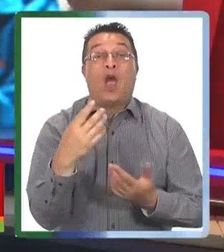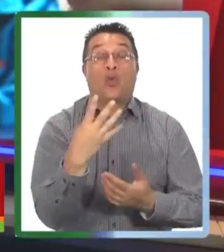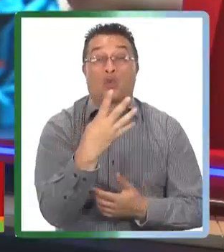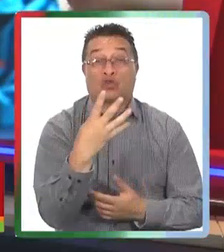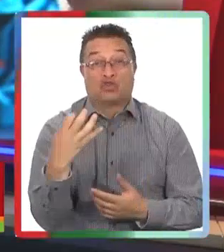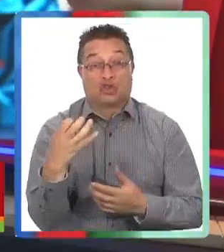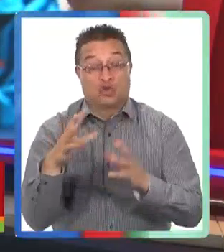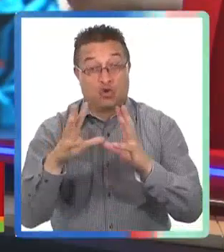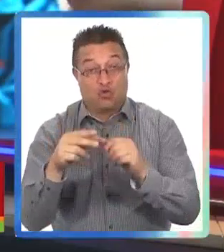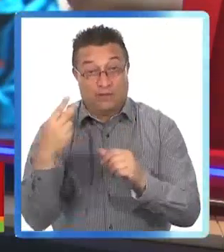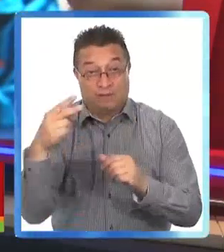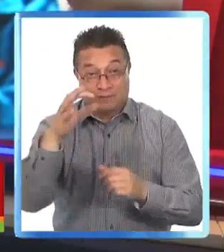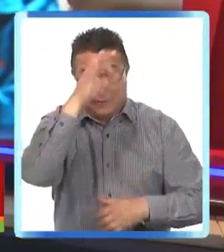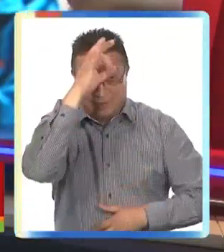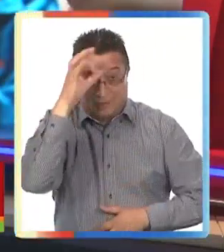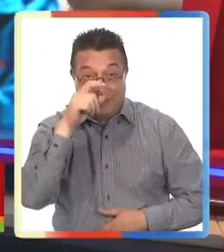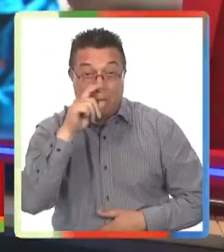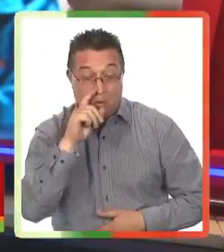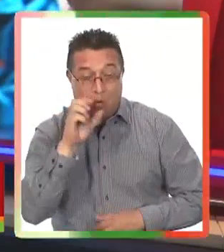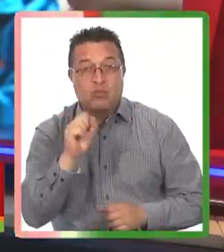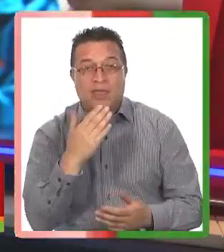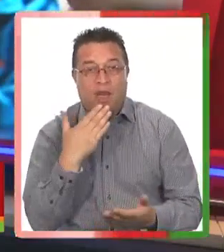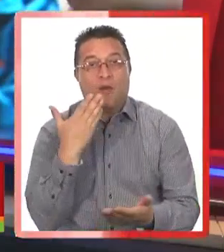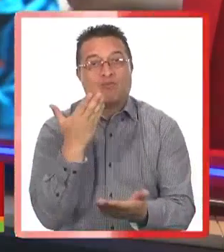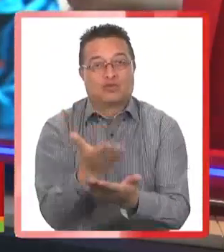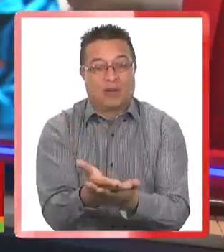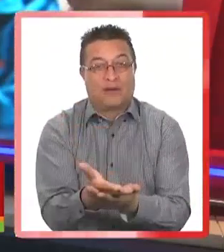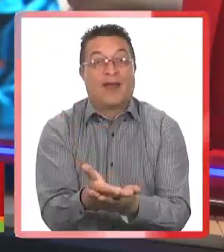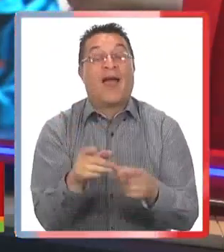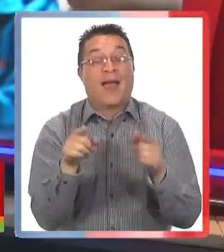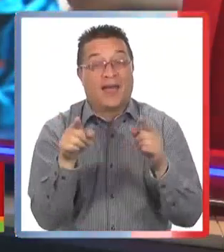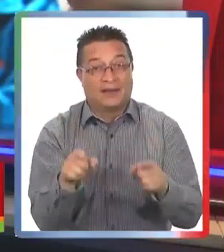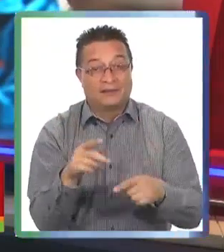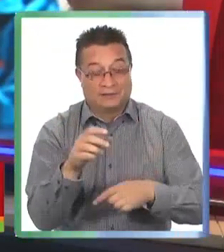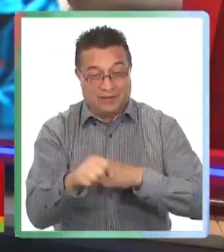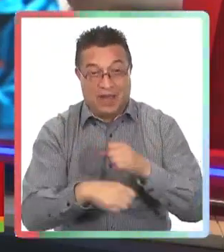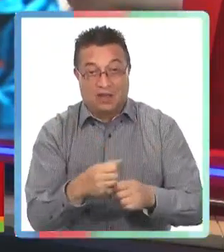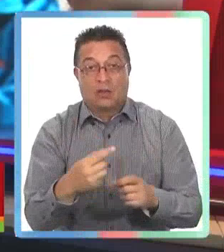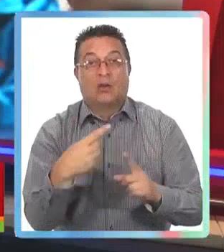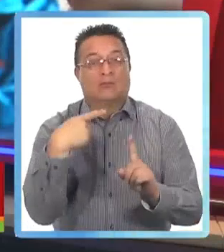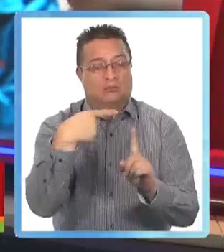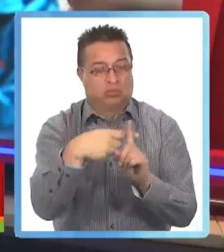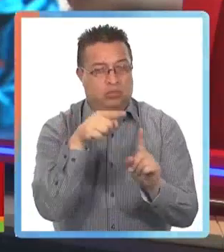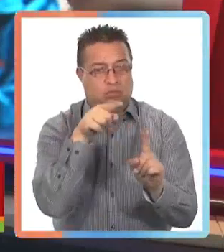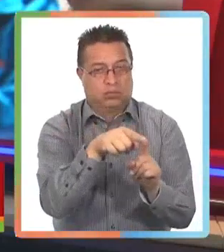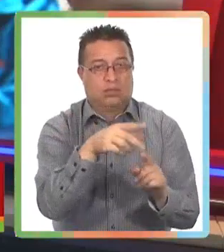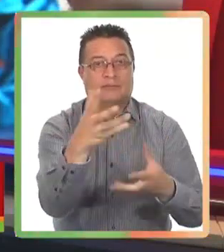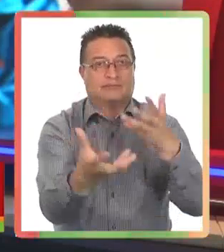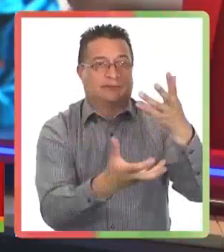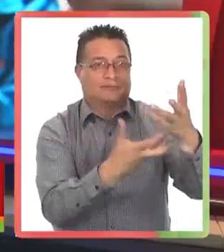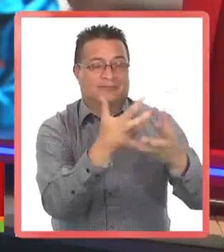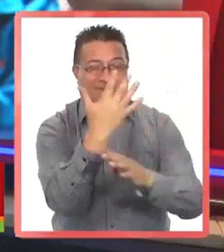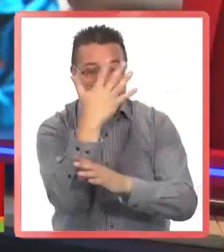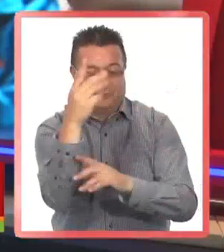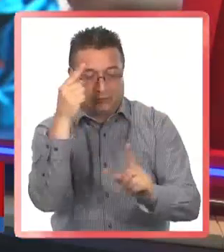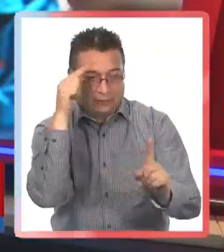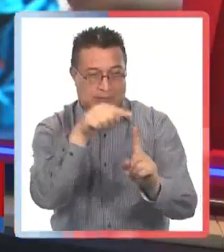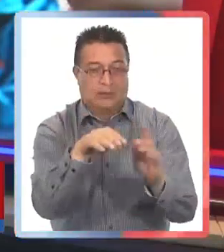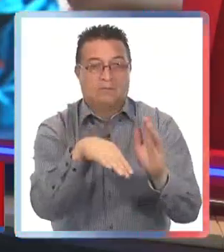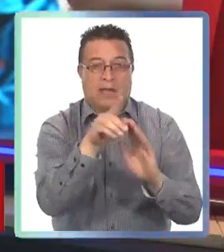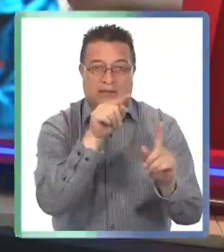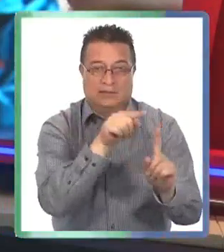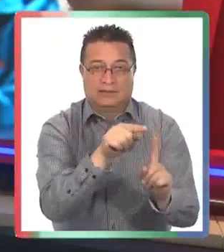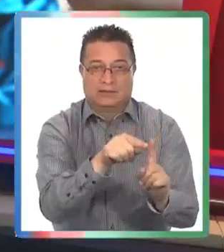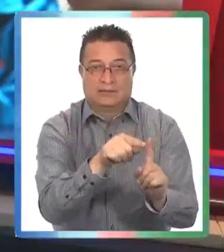hay cerca de 400 clubes que pueden postular. Este año se va a priorizar aquellas zonas que fueron afectadas por los incendios